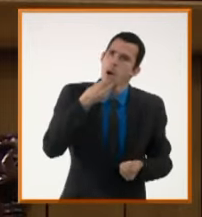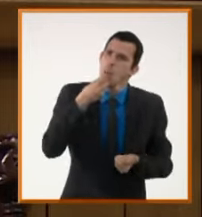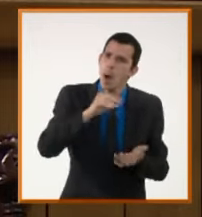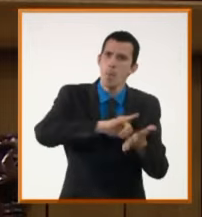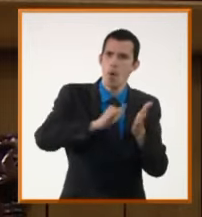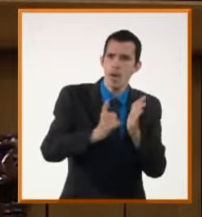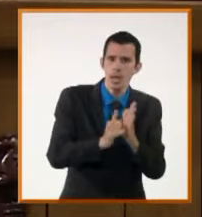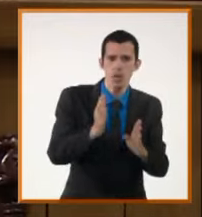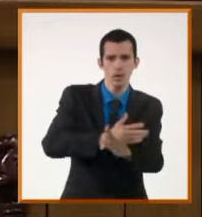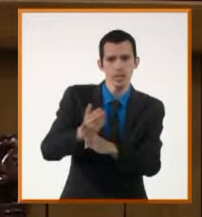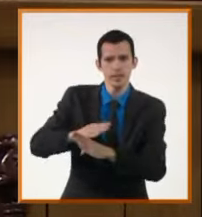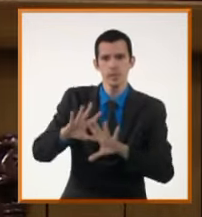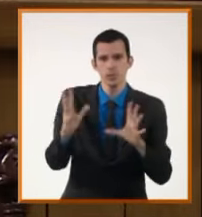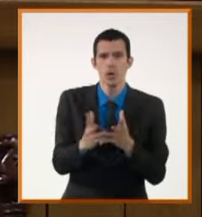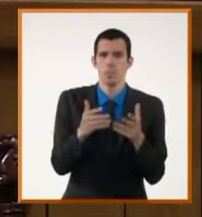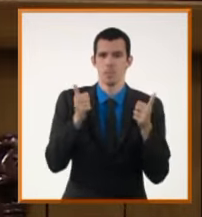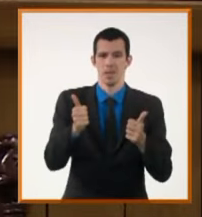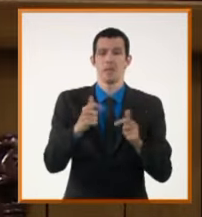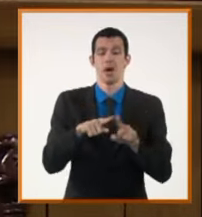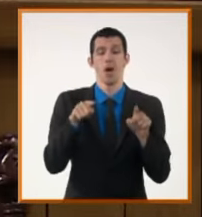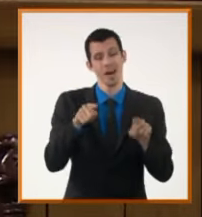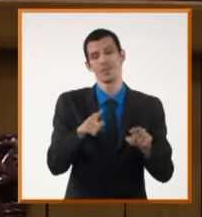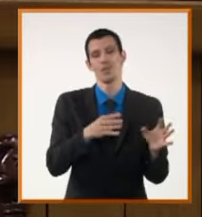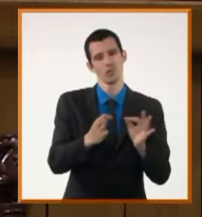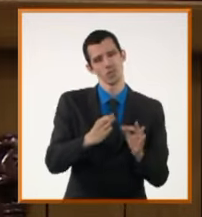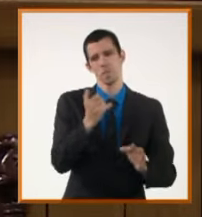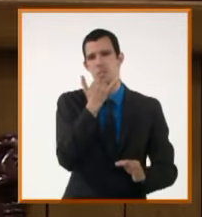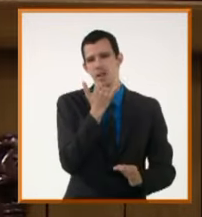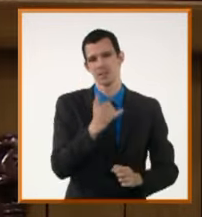eso funciona mal. Eso funciona mal.